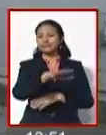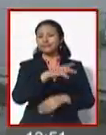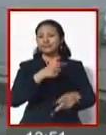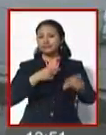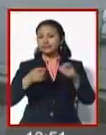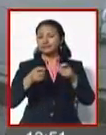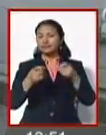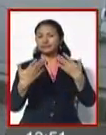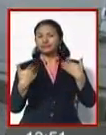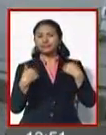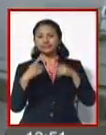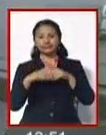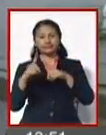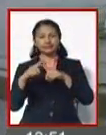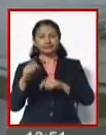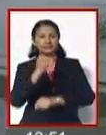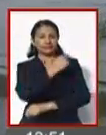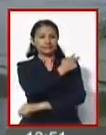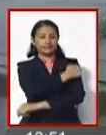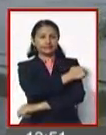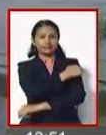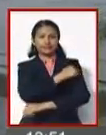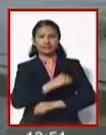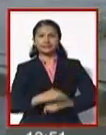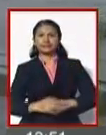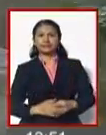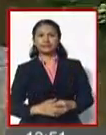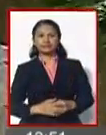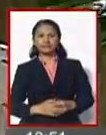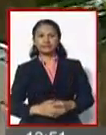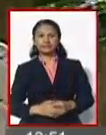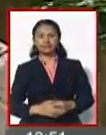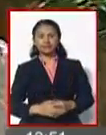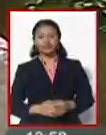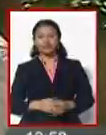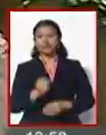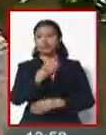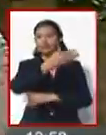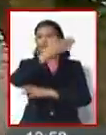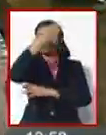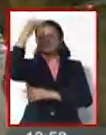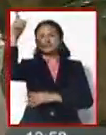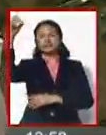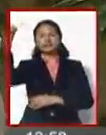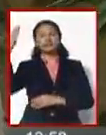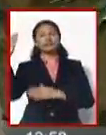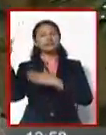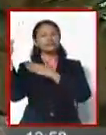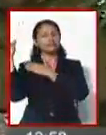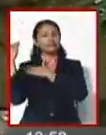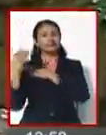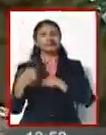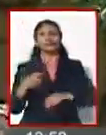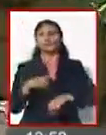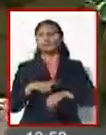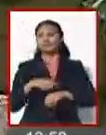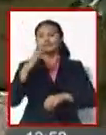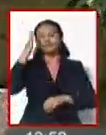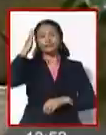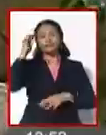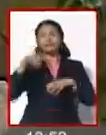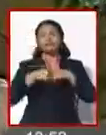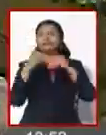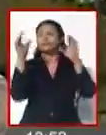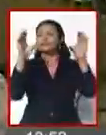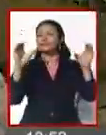controles se llevarán a cabo en los diferentes nosocomios. Hay un solo radiante en Santa Cruz de la Sierra, pero es momento de conocer